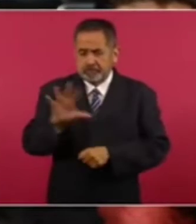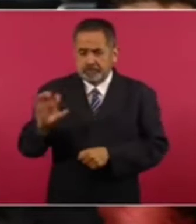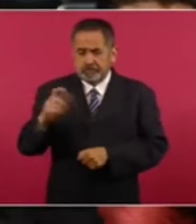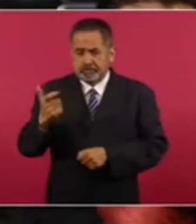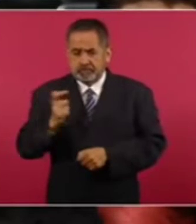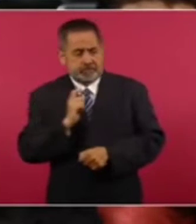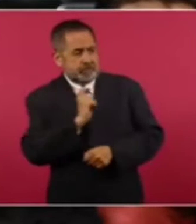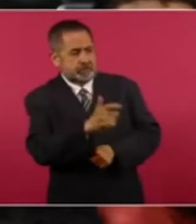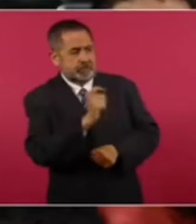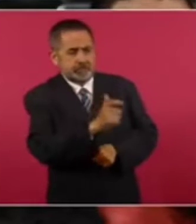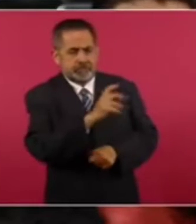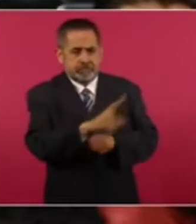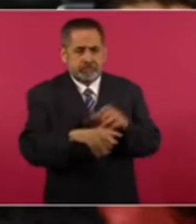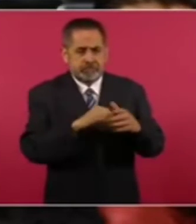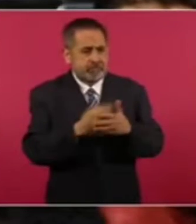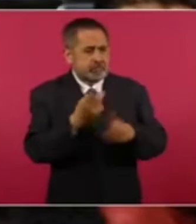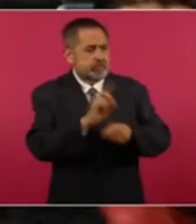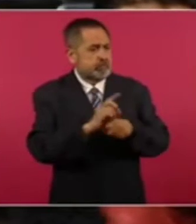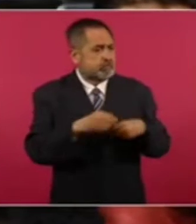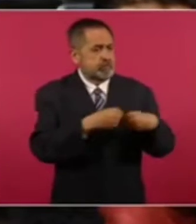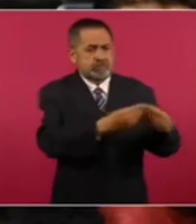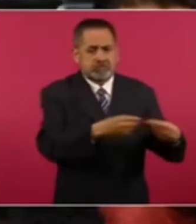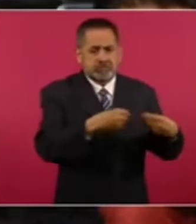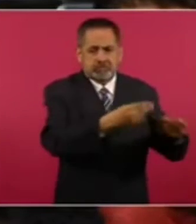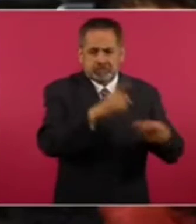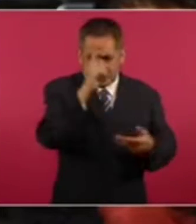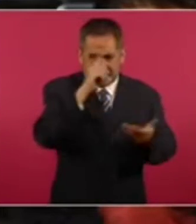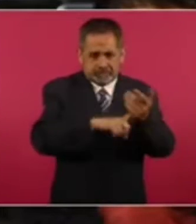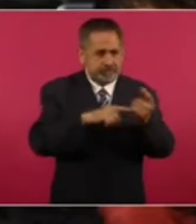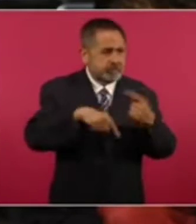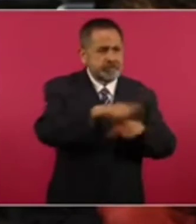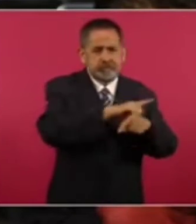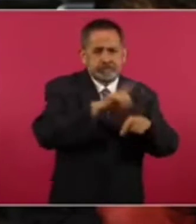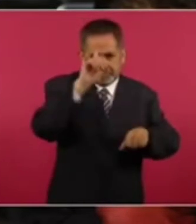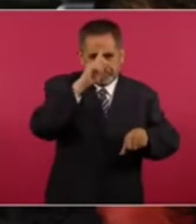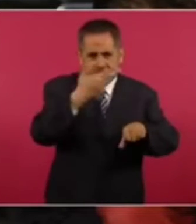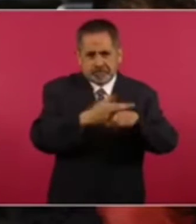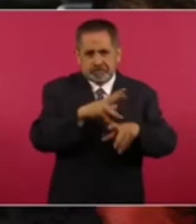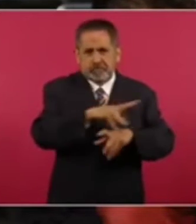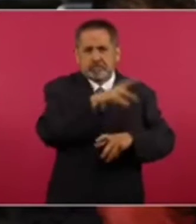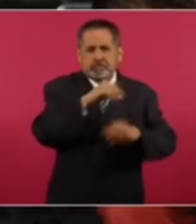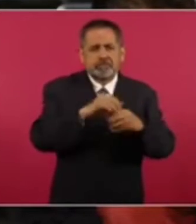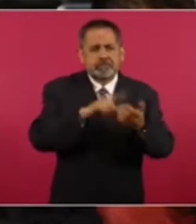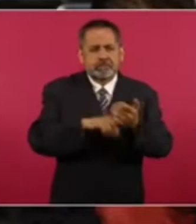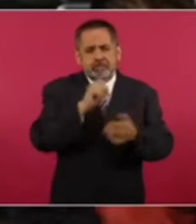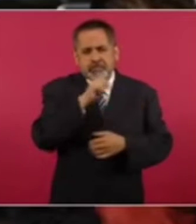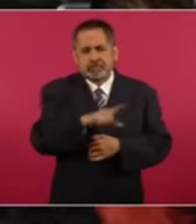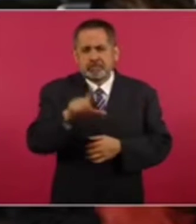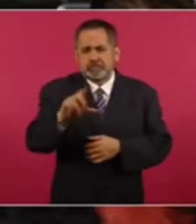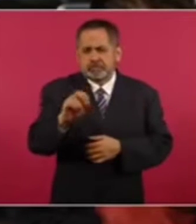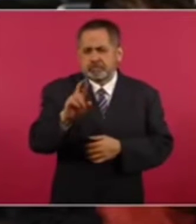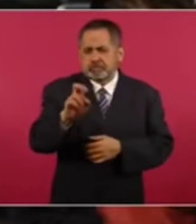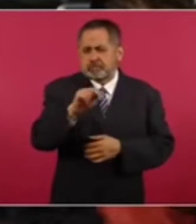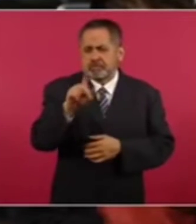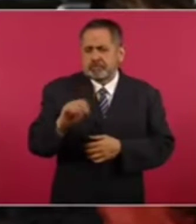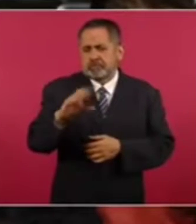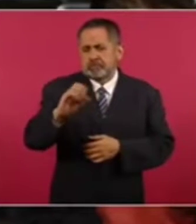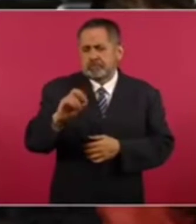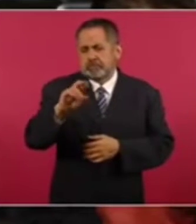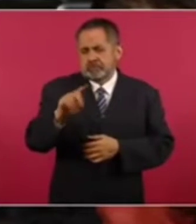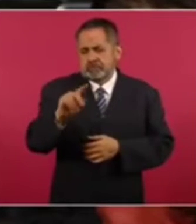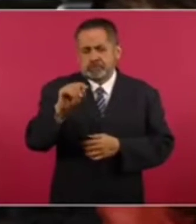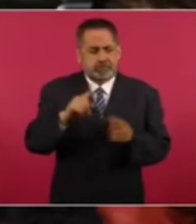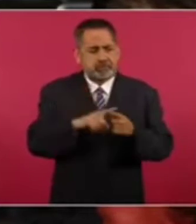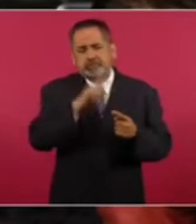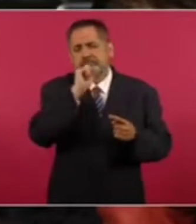sus alimentos del día a los consejeros electorales, incluido a Lorenzo Córdoba. Y en el caso de Lorenzo Córdoba, pues su